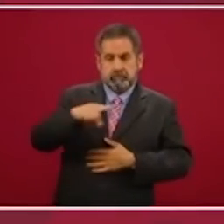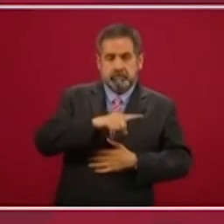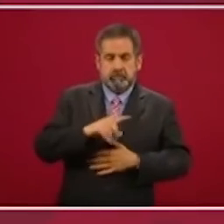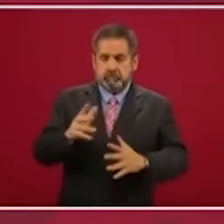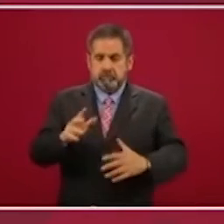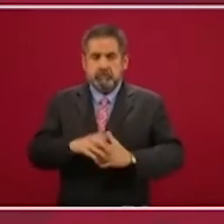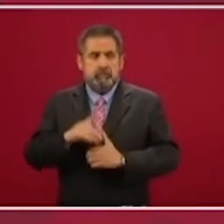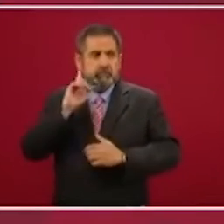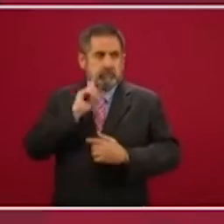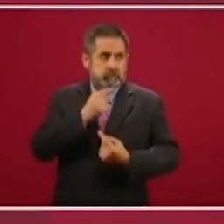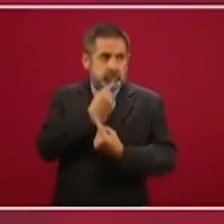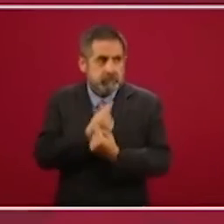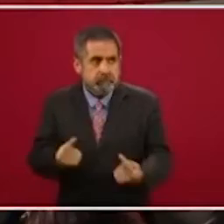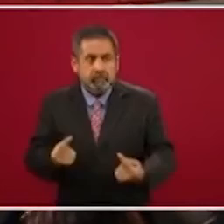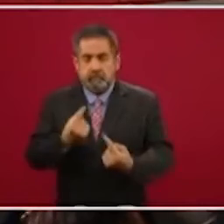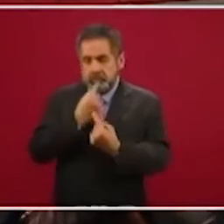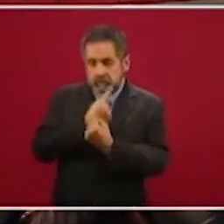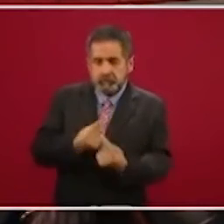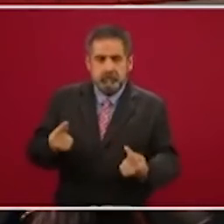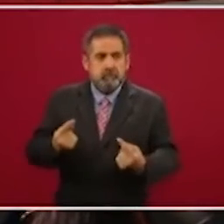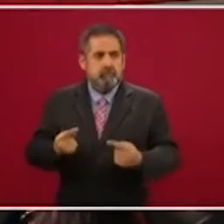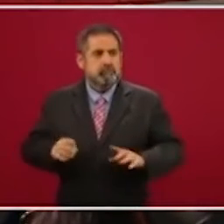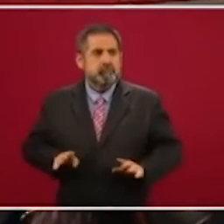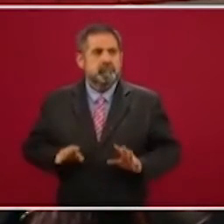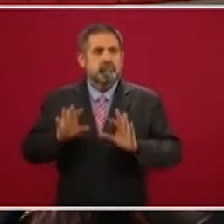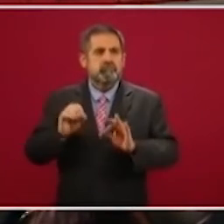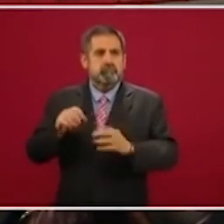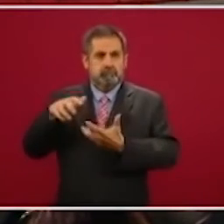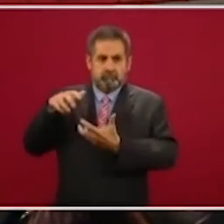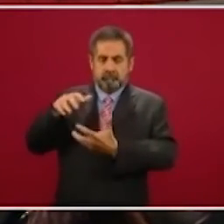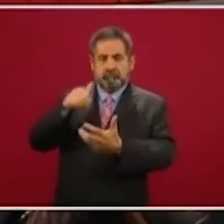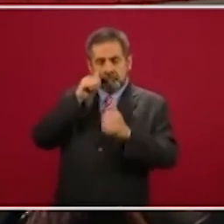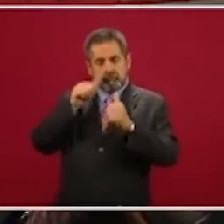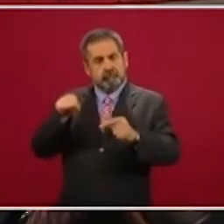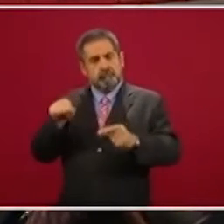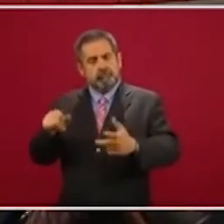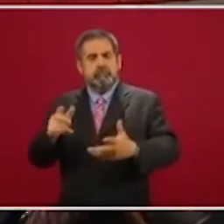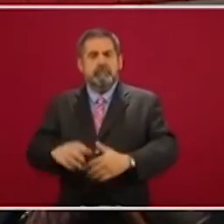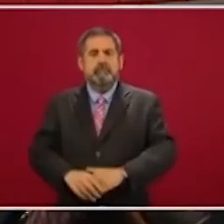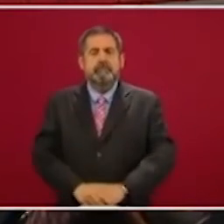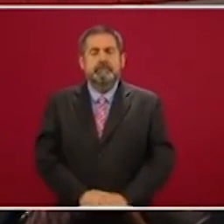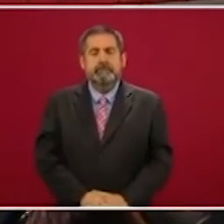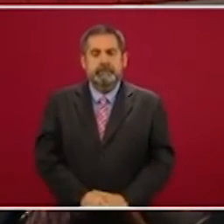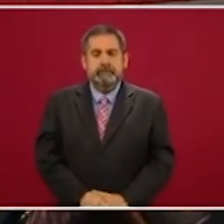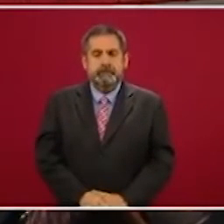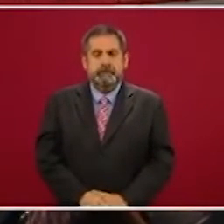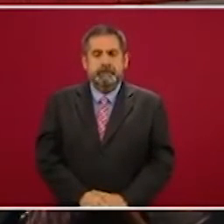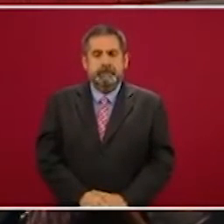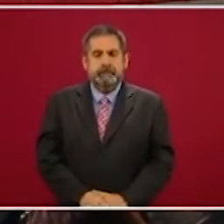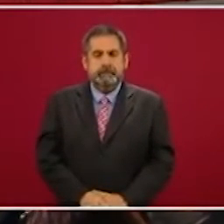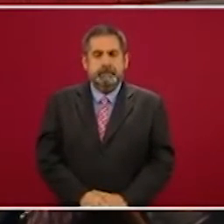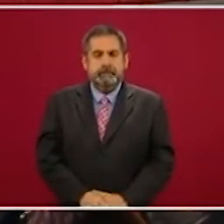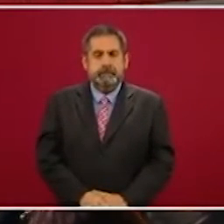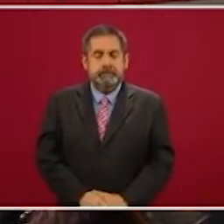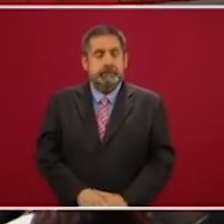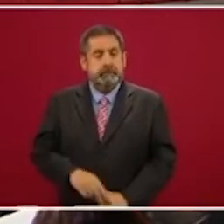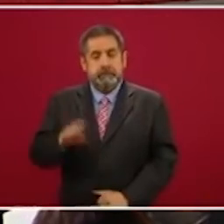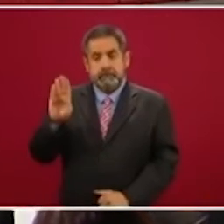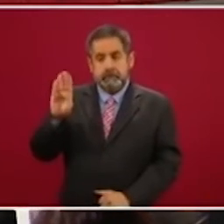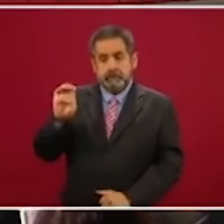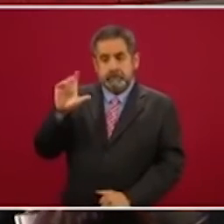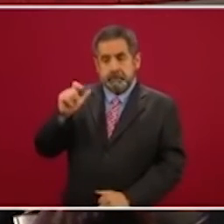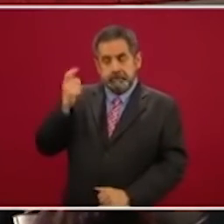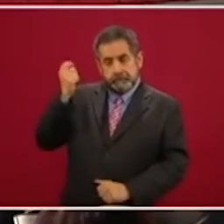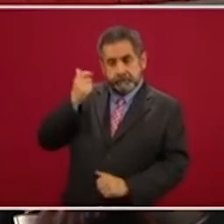y niñas niños beneficiarios de esta pensión en el caso de las becas para el